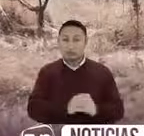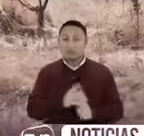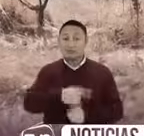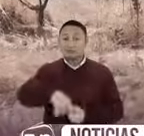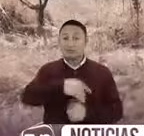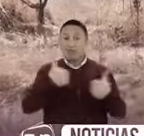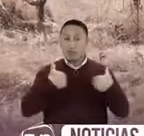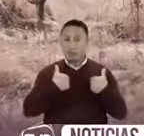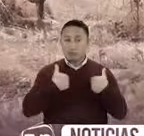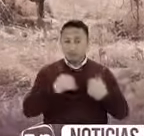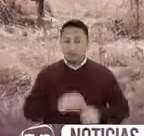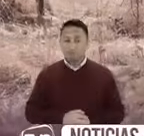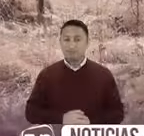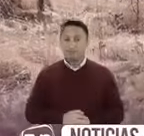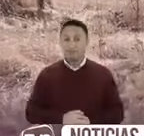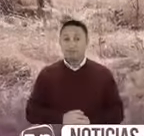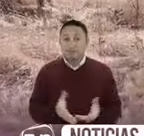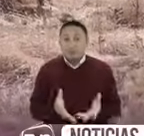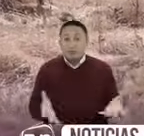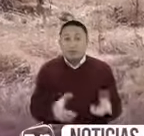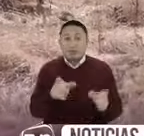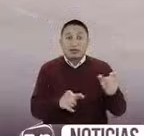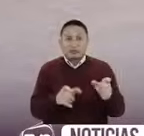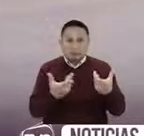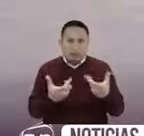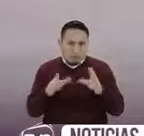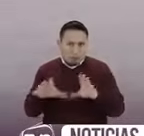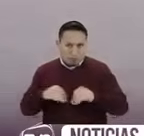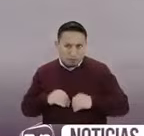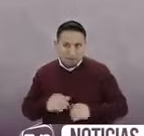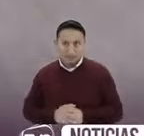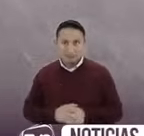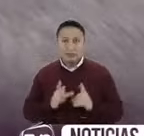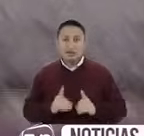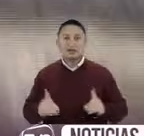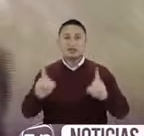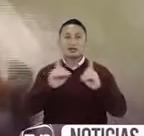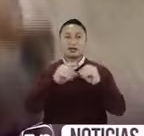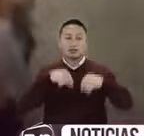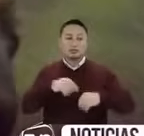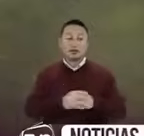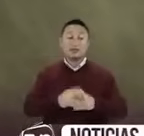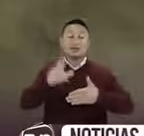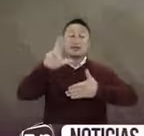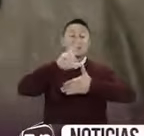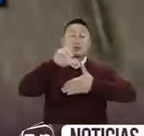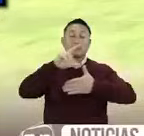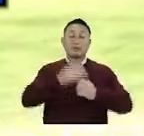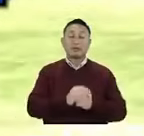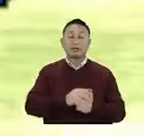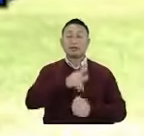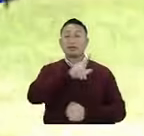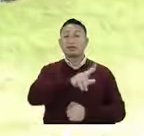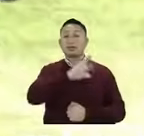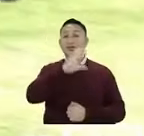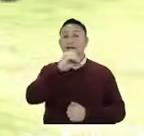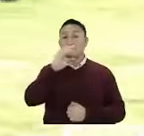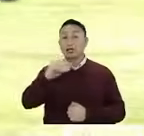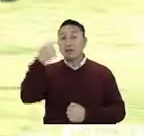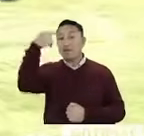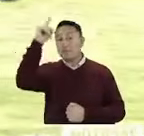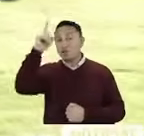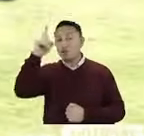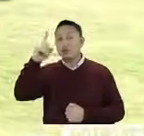así como motivar a la adopción. Aunque no hay cifras oficiales, se estima que en Latinoamérica hay más de 300 millones de perros y gatos,